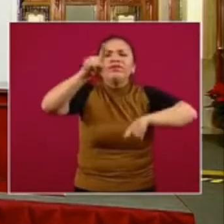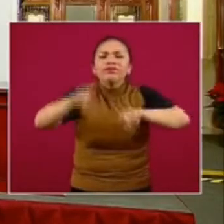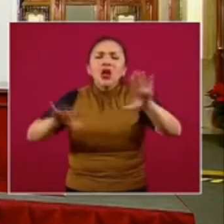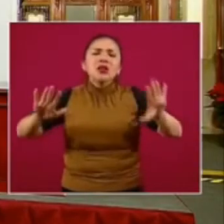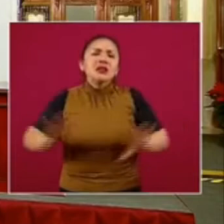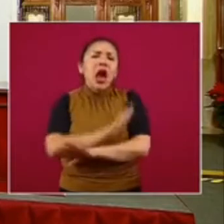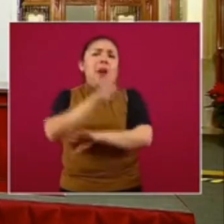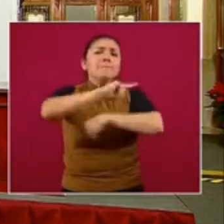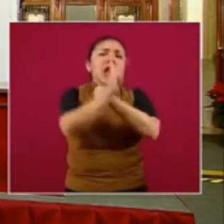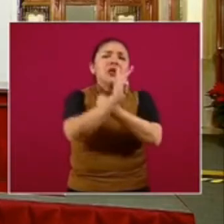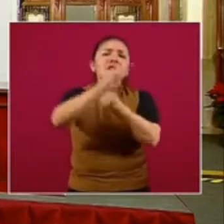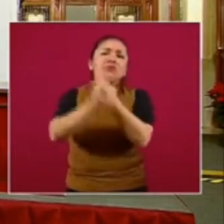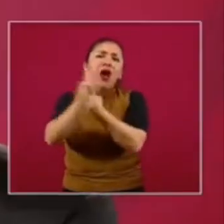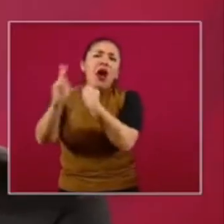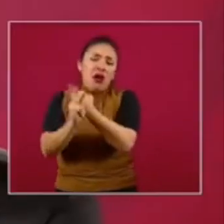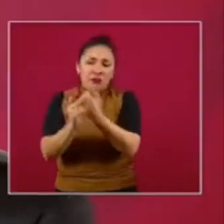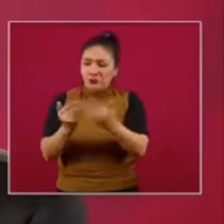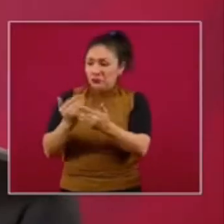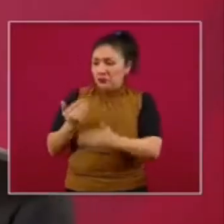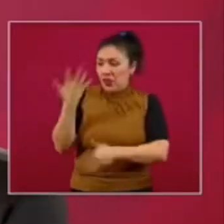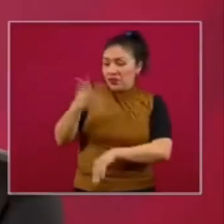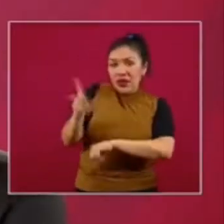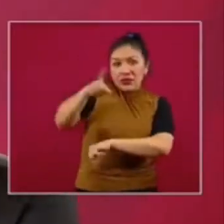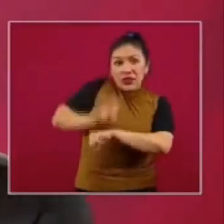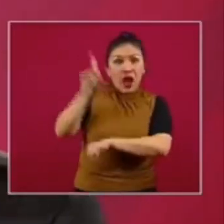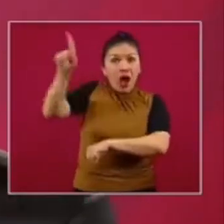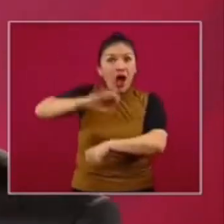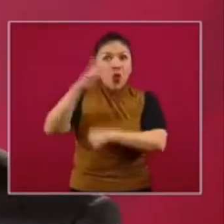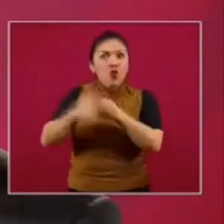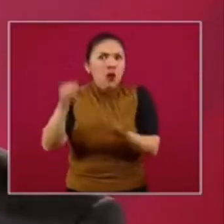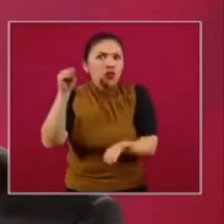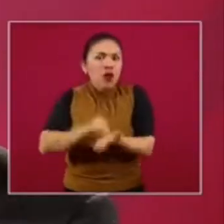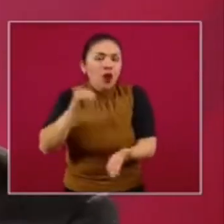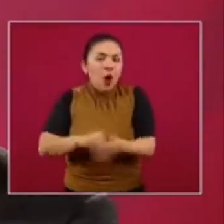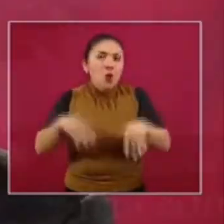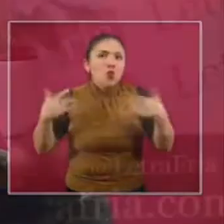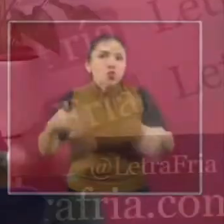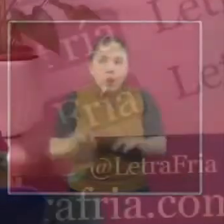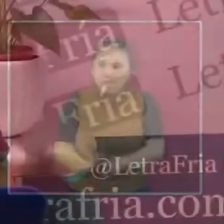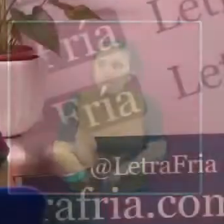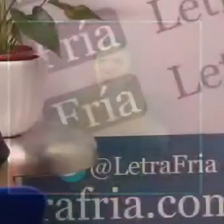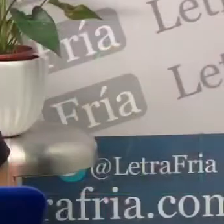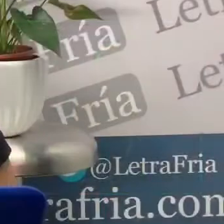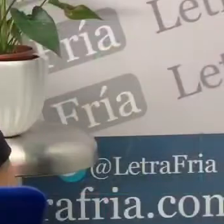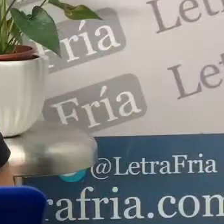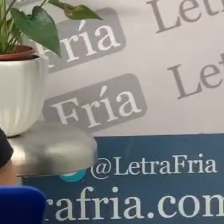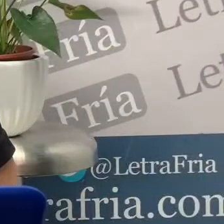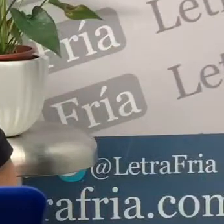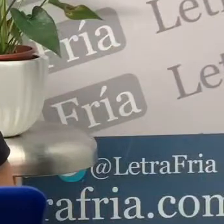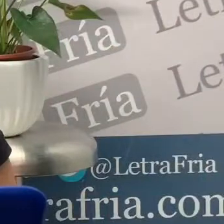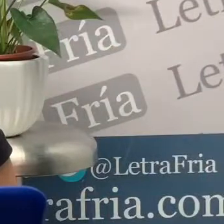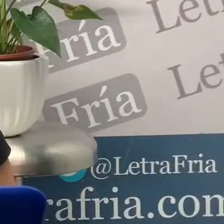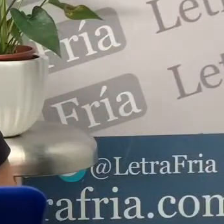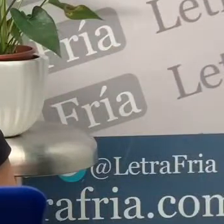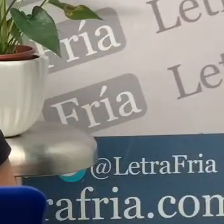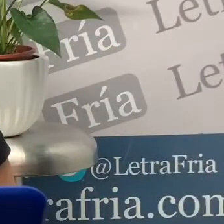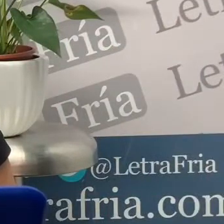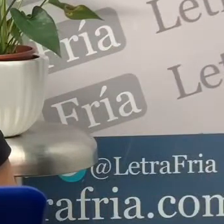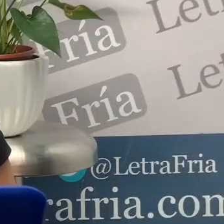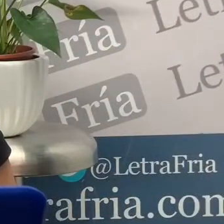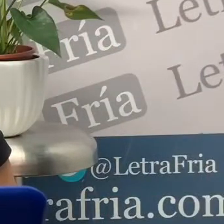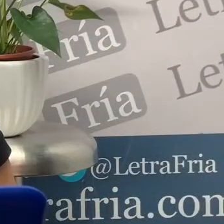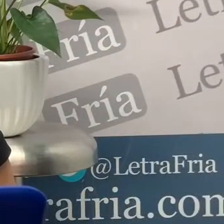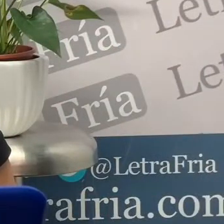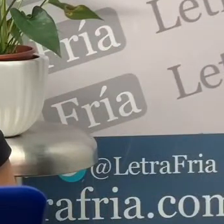más contagios y el cuarto con más fallecidos con cifras absolutas. Desgraciadamente, también México ocupa